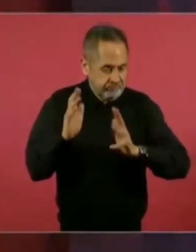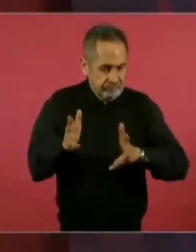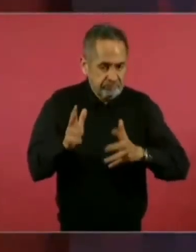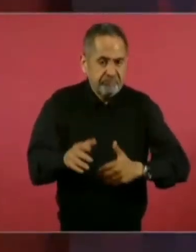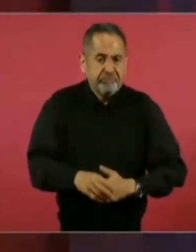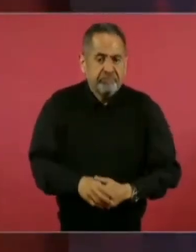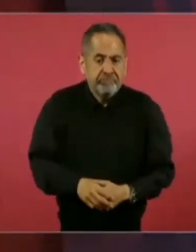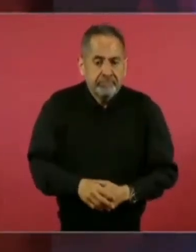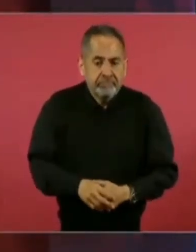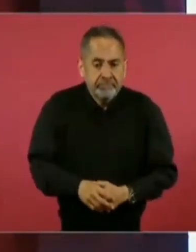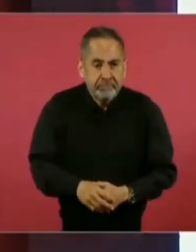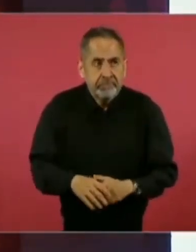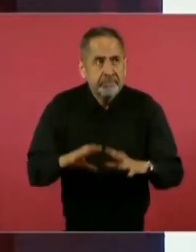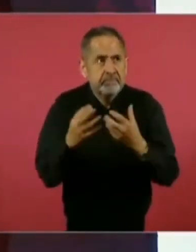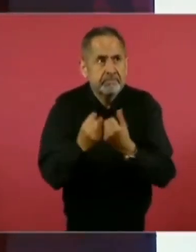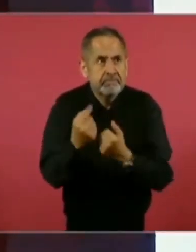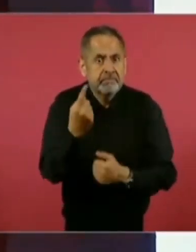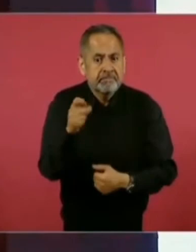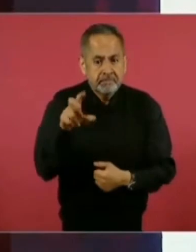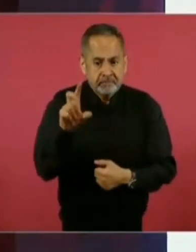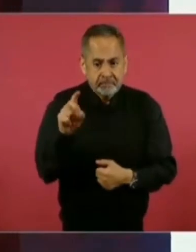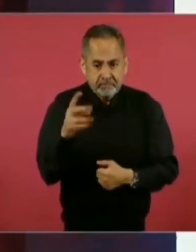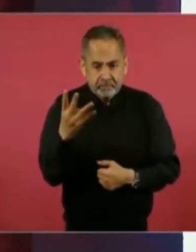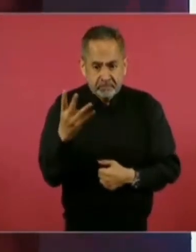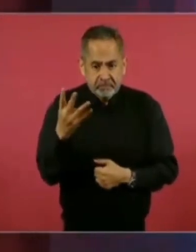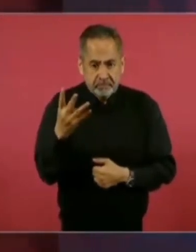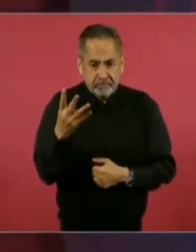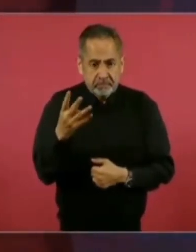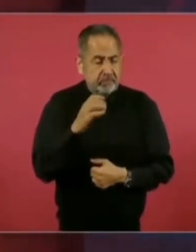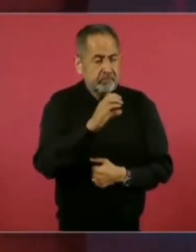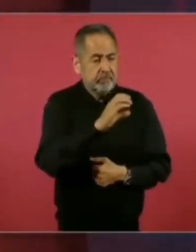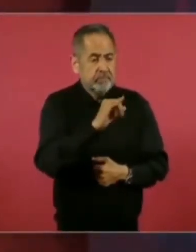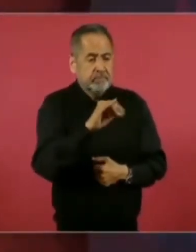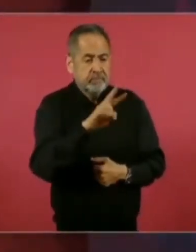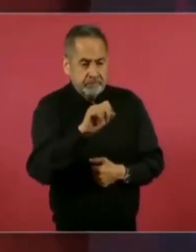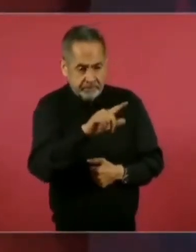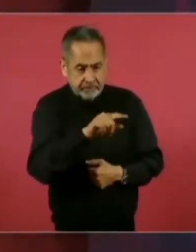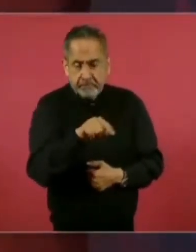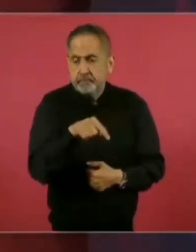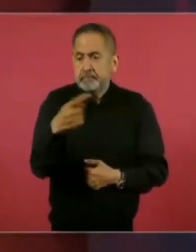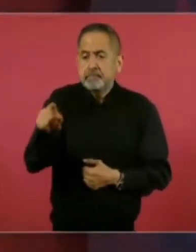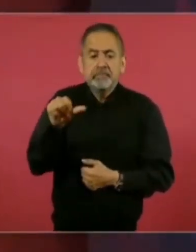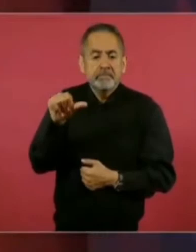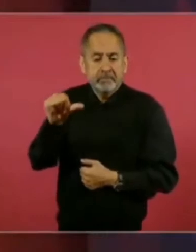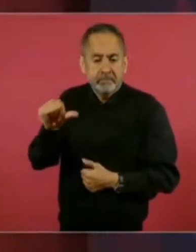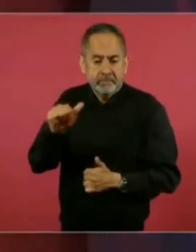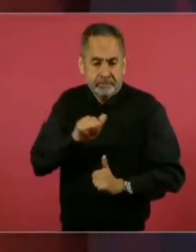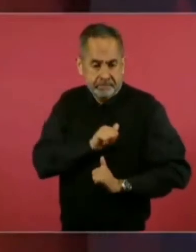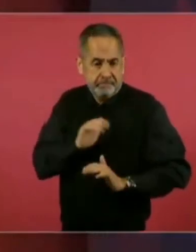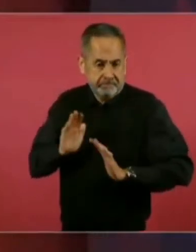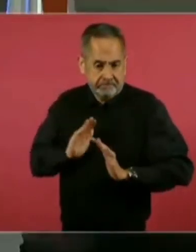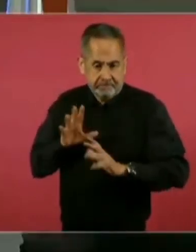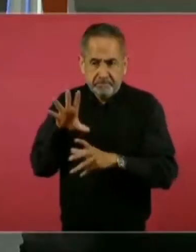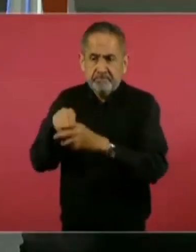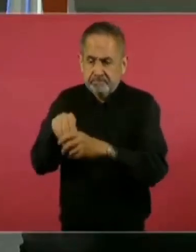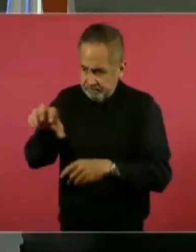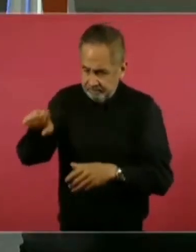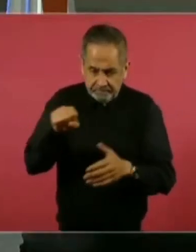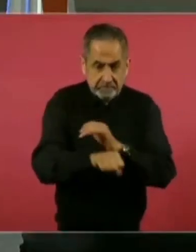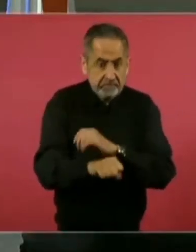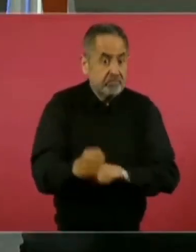de las cuales 134 son civiles, 16 militares, incluidos